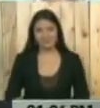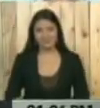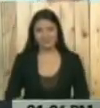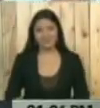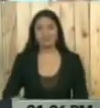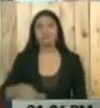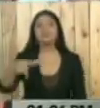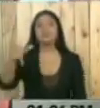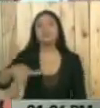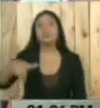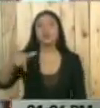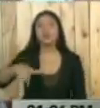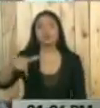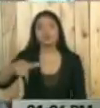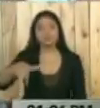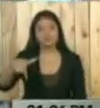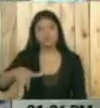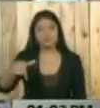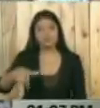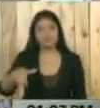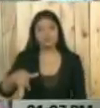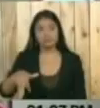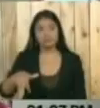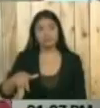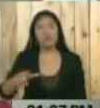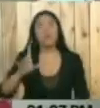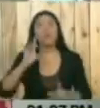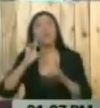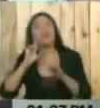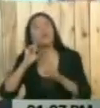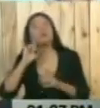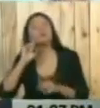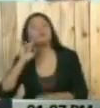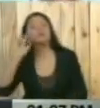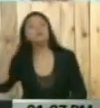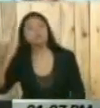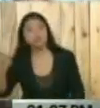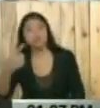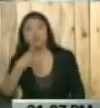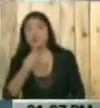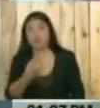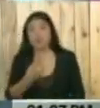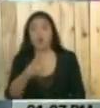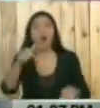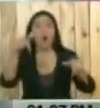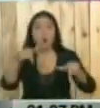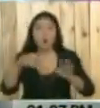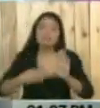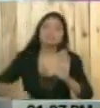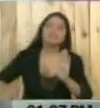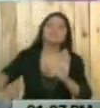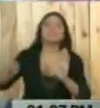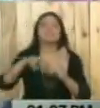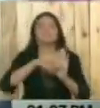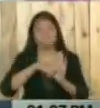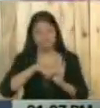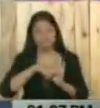Hoy se lo dije por teléfono y se lo vuelvo a